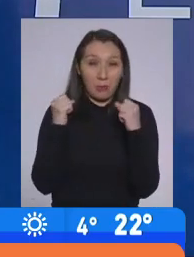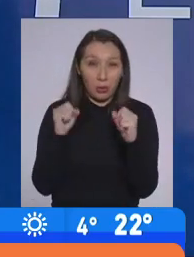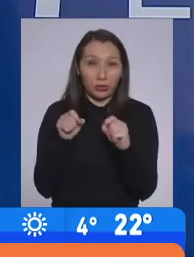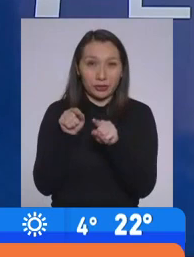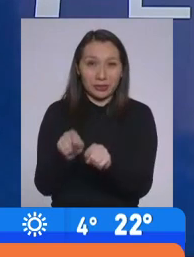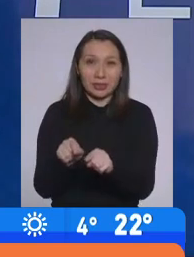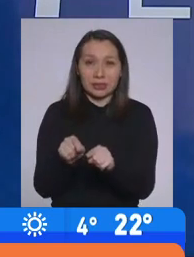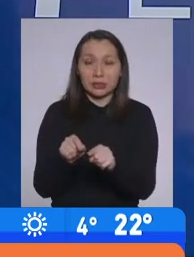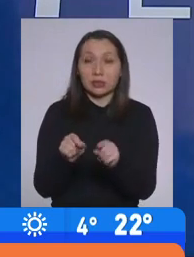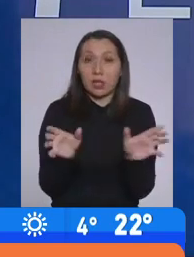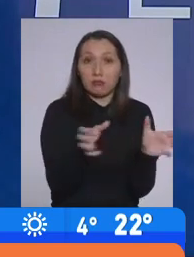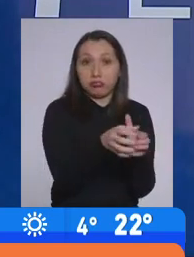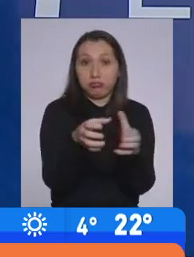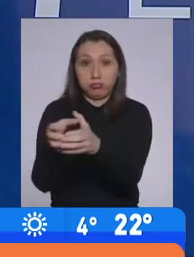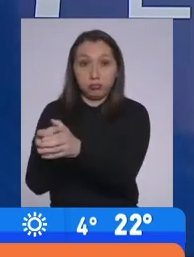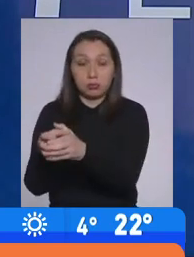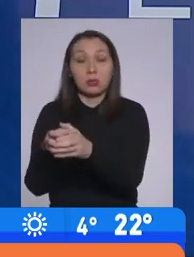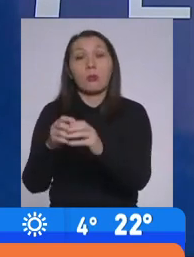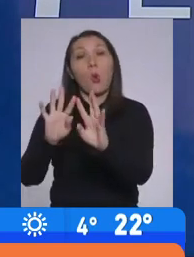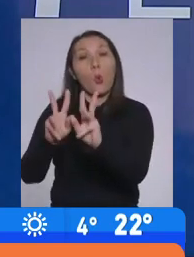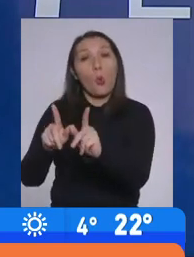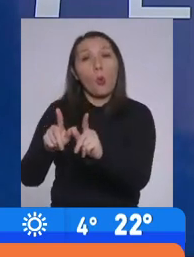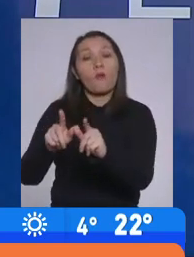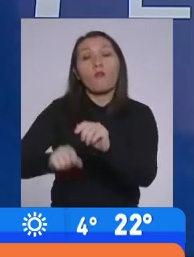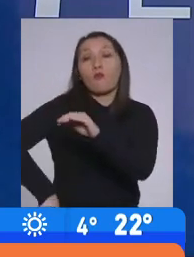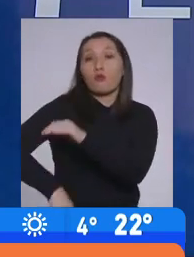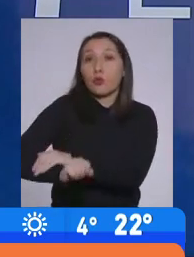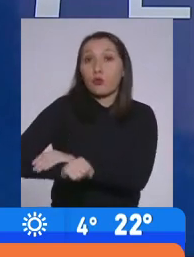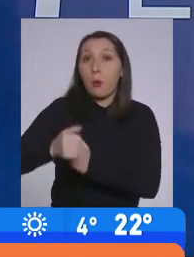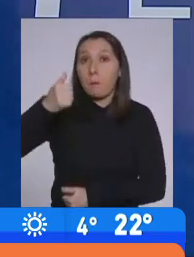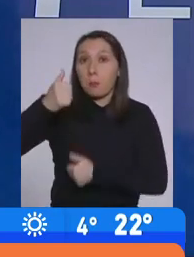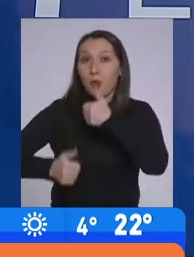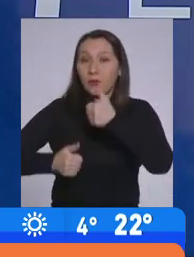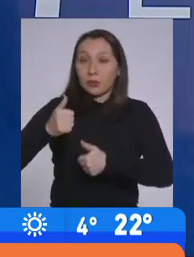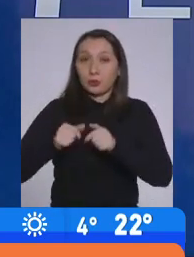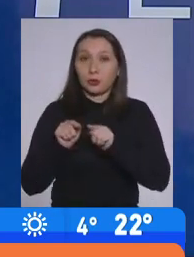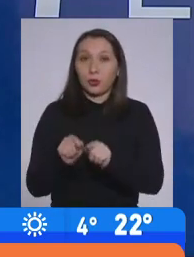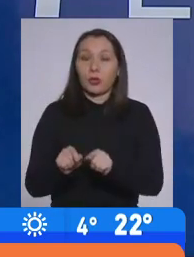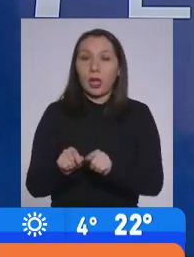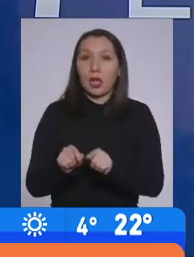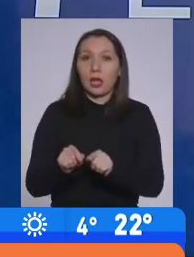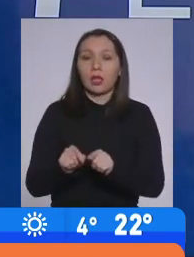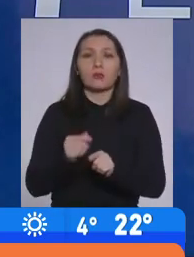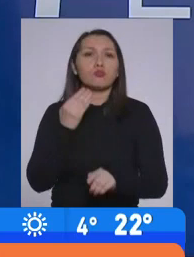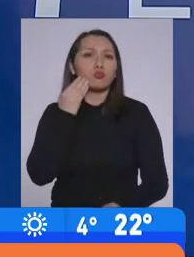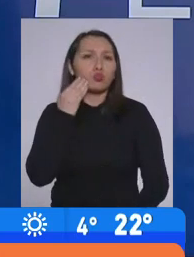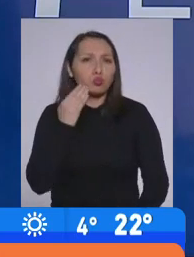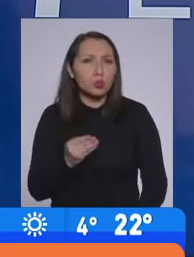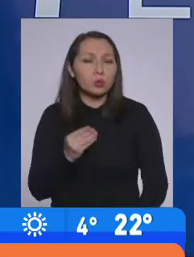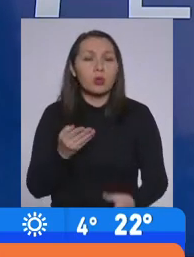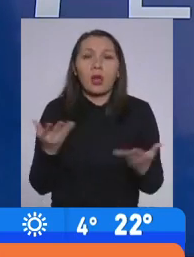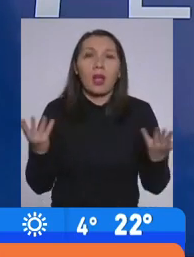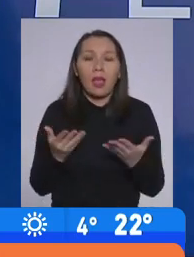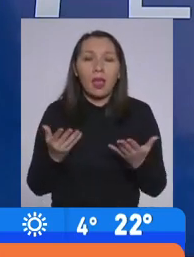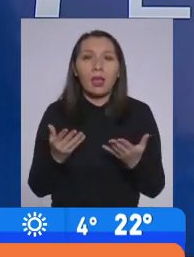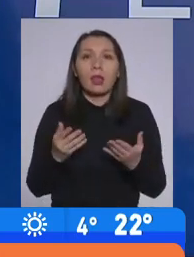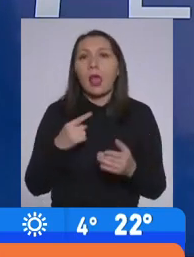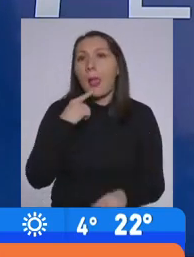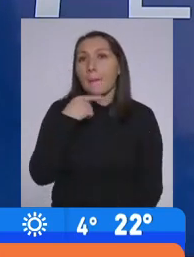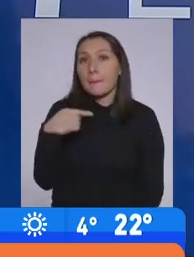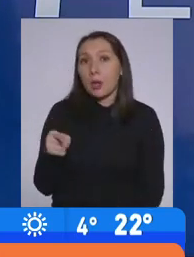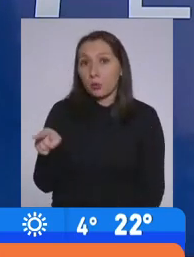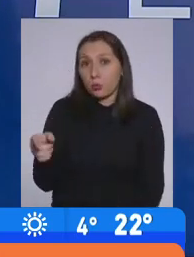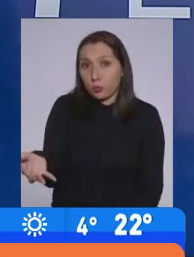y planteles de clubes de clubes de fútbol profesional beneficia en el caso de la